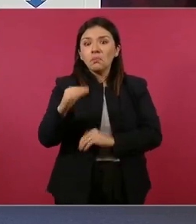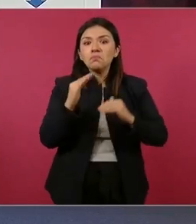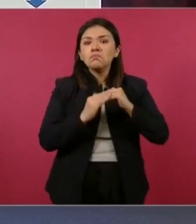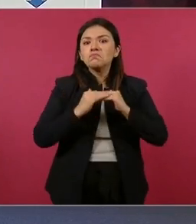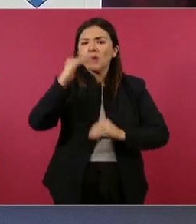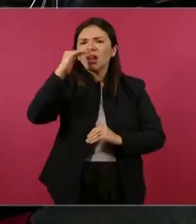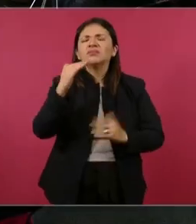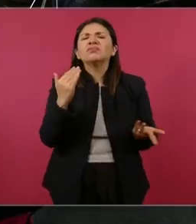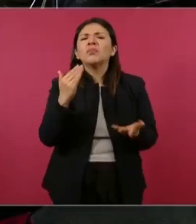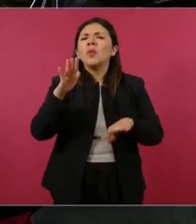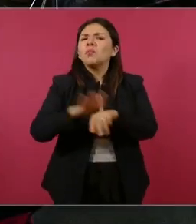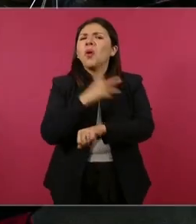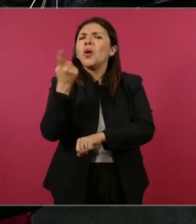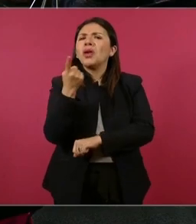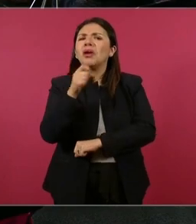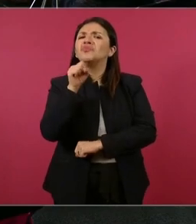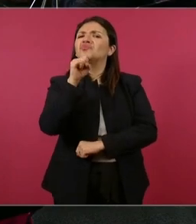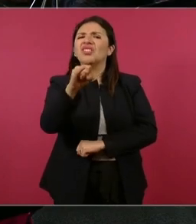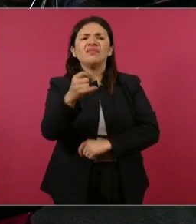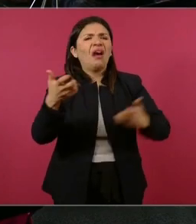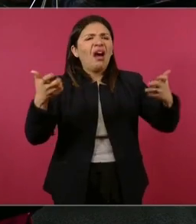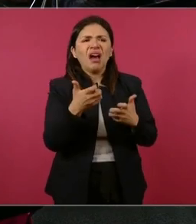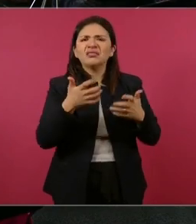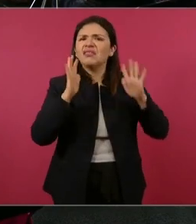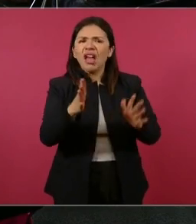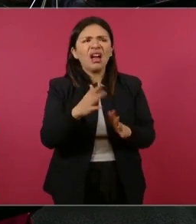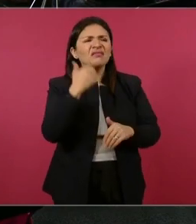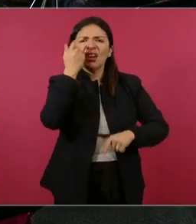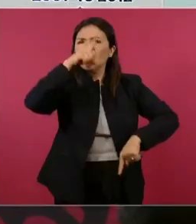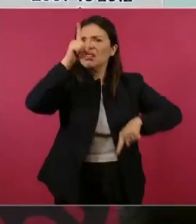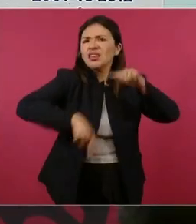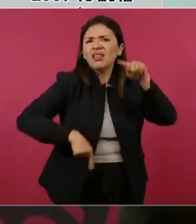¿Por qué se declara la guerra? ¿Qué fue lo que vio?